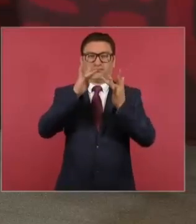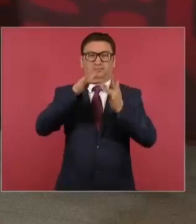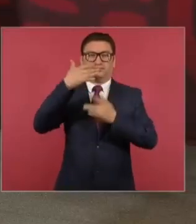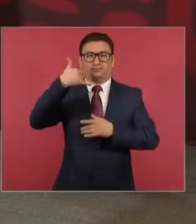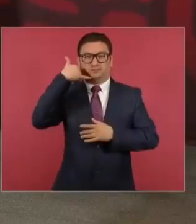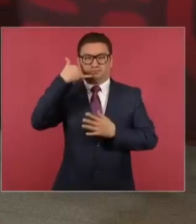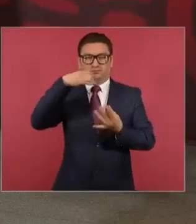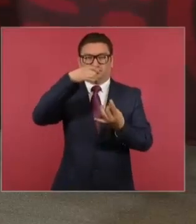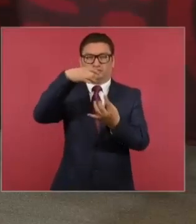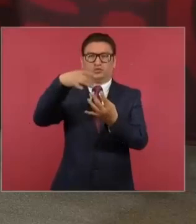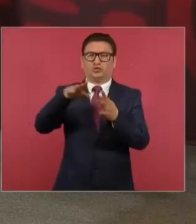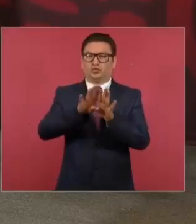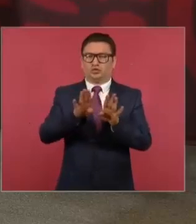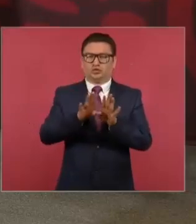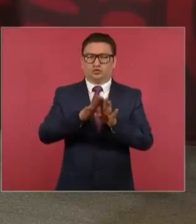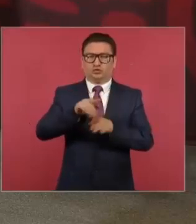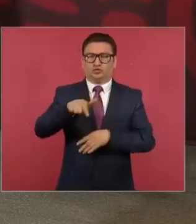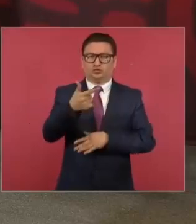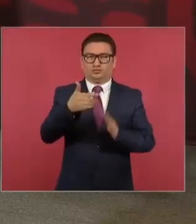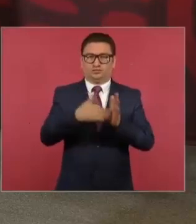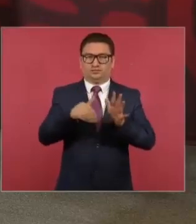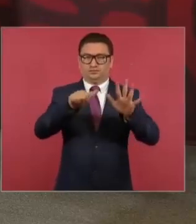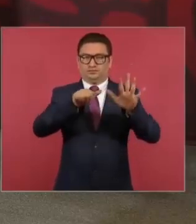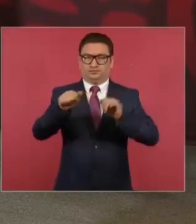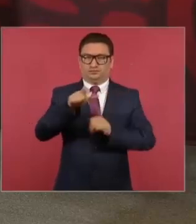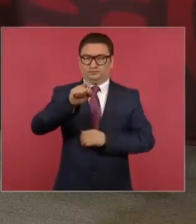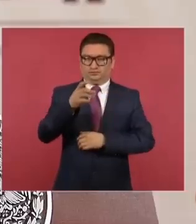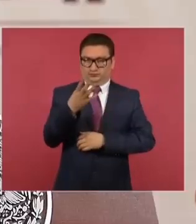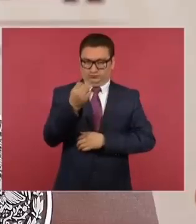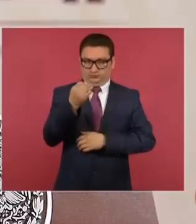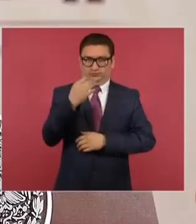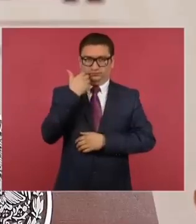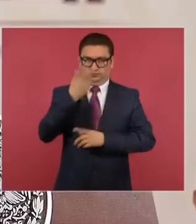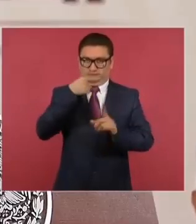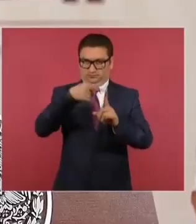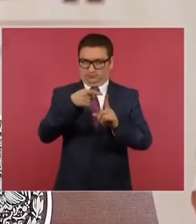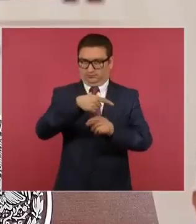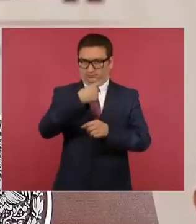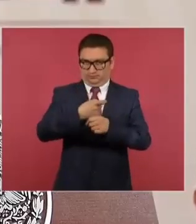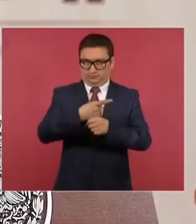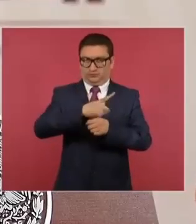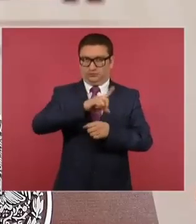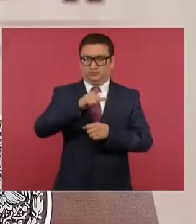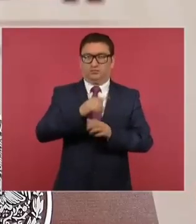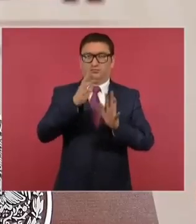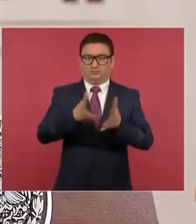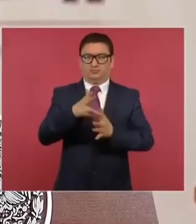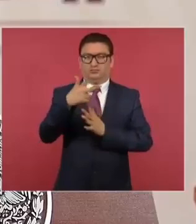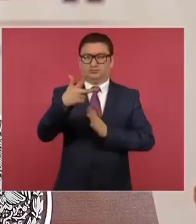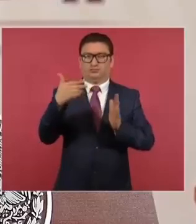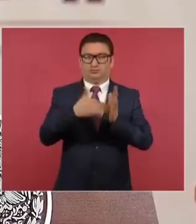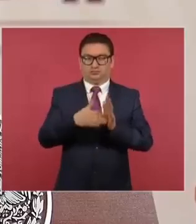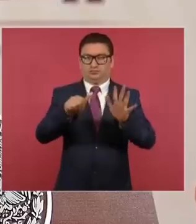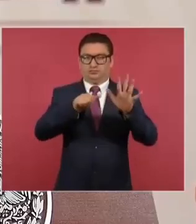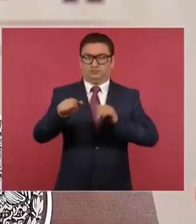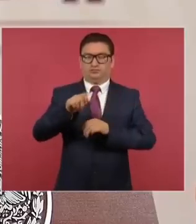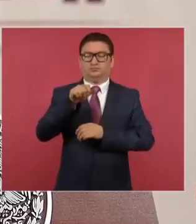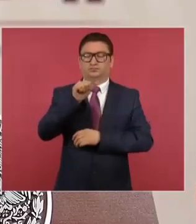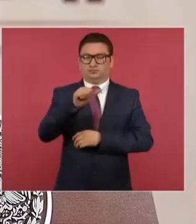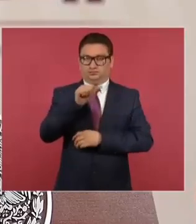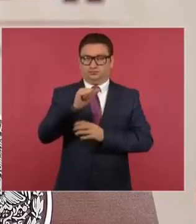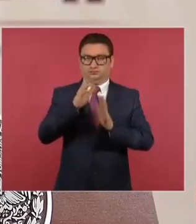El plan es tener 12.629 como primer paso, de las cuales ya tenemos